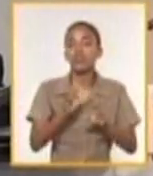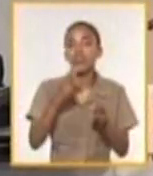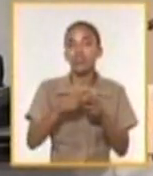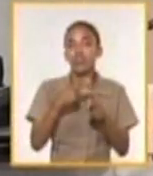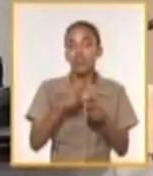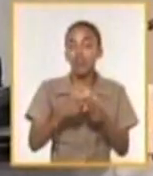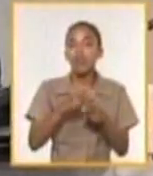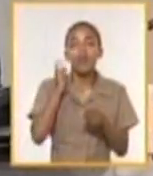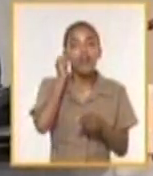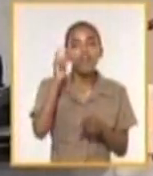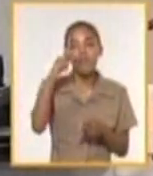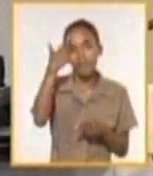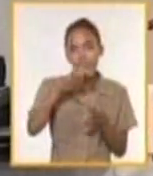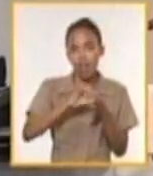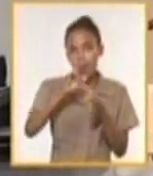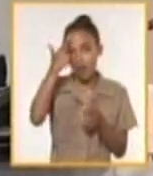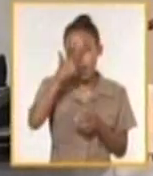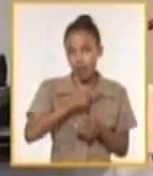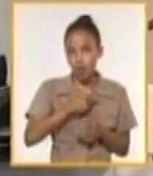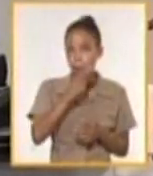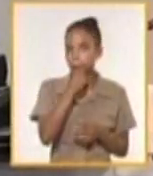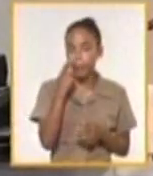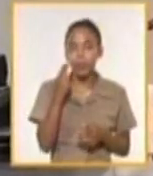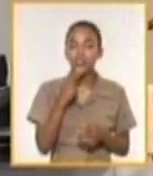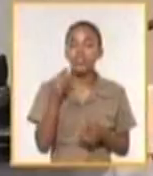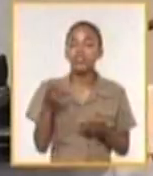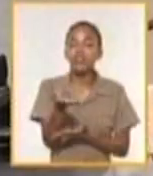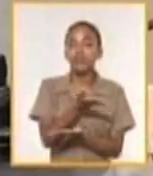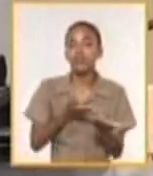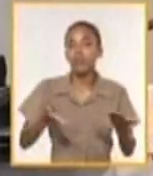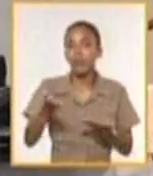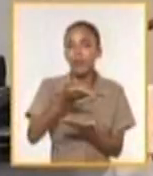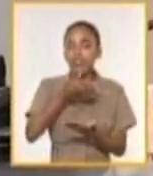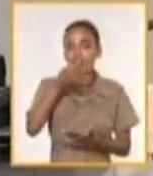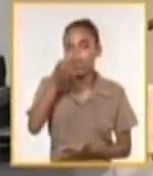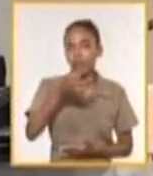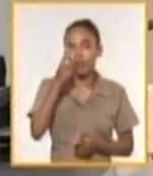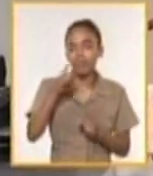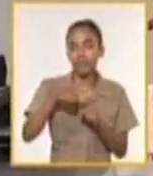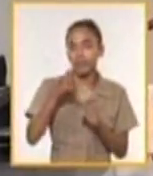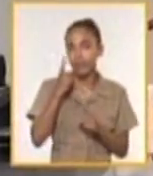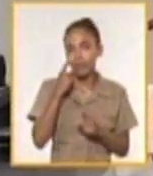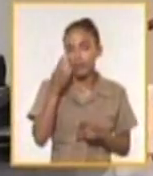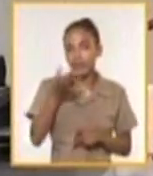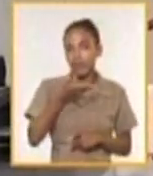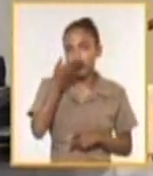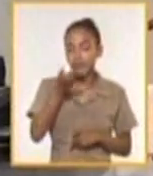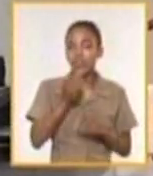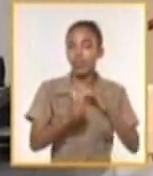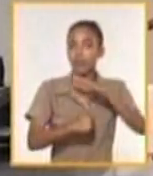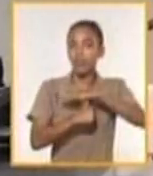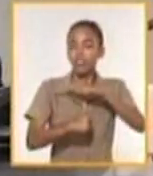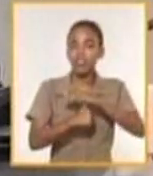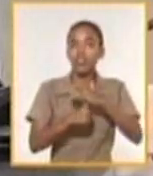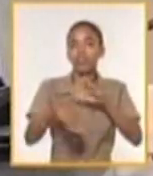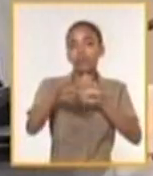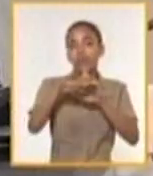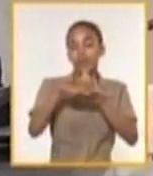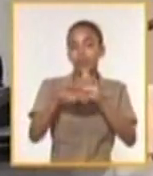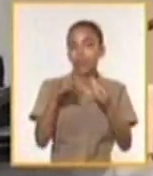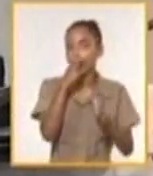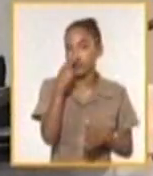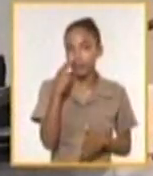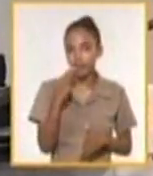tendremos pues los análisis, el testimonio de Eduardo Torres Cuevas, presidente del programa Martiano, director del programa